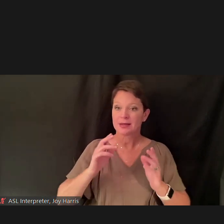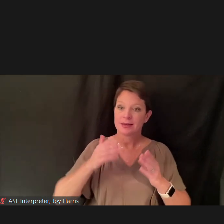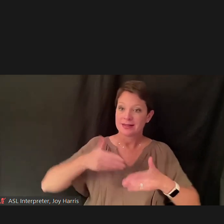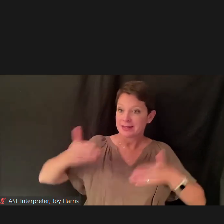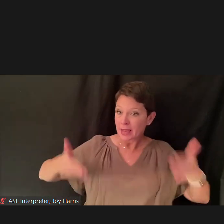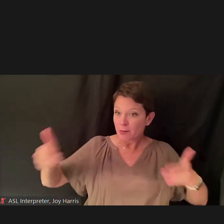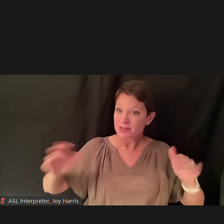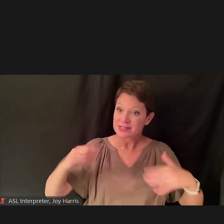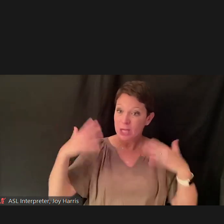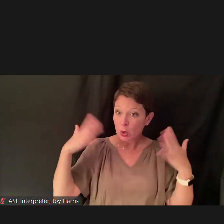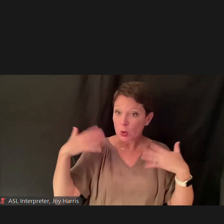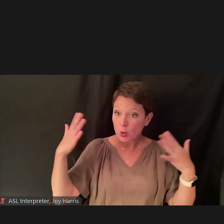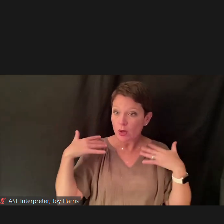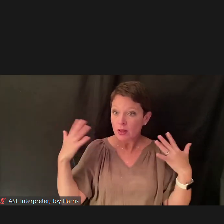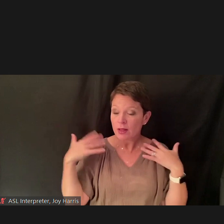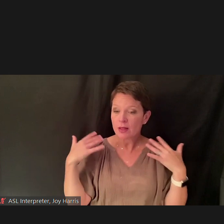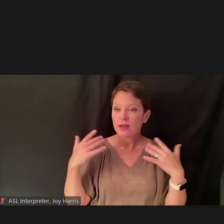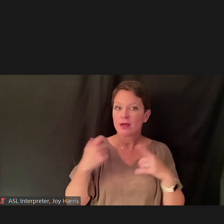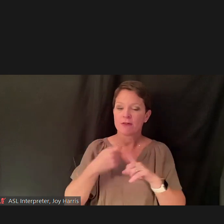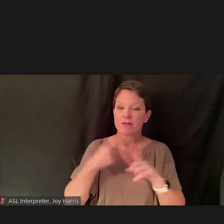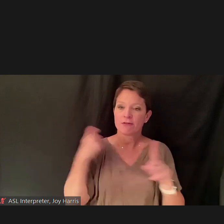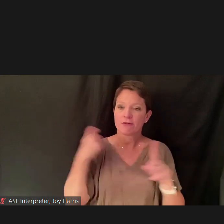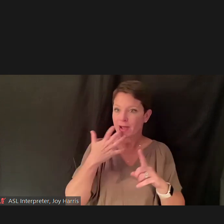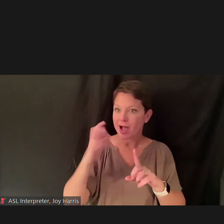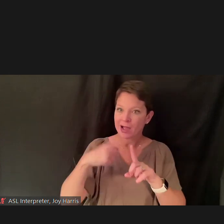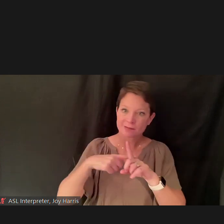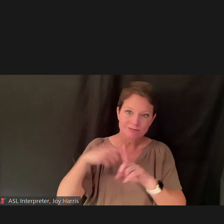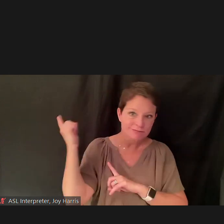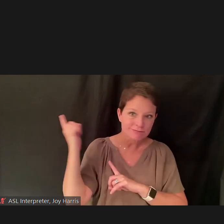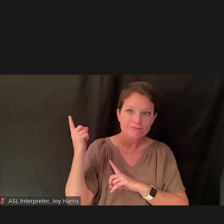ayudan a sus clientes y vecinos a mantenerse